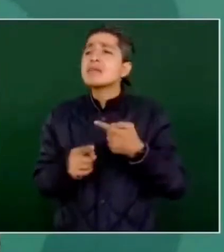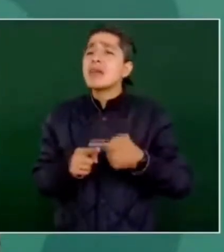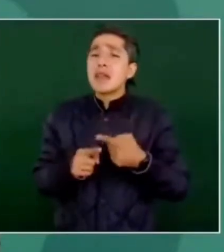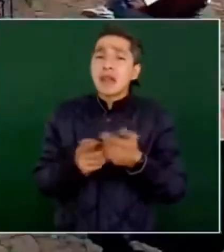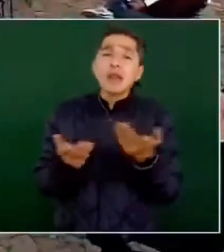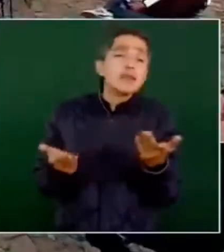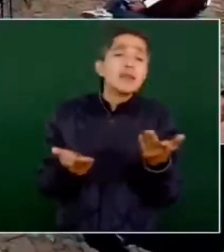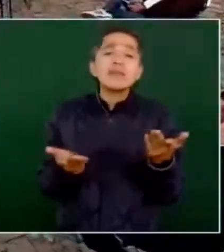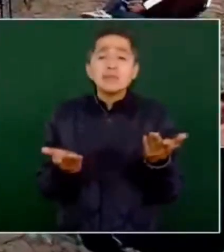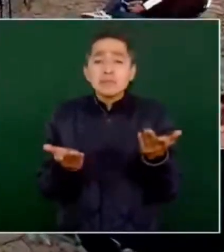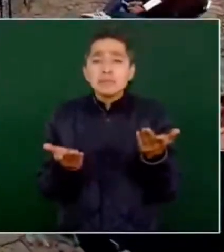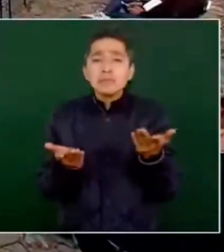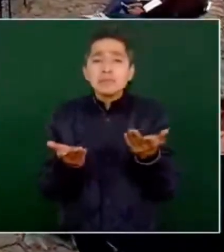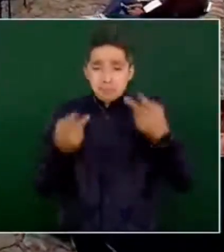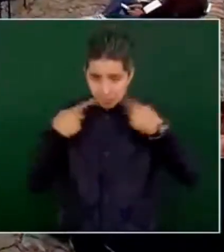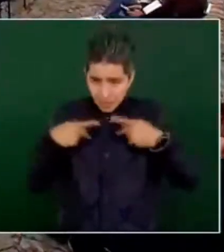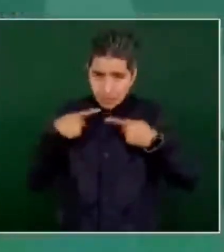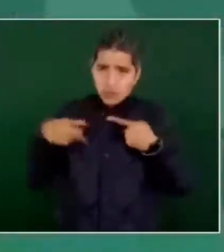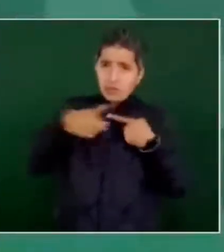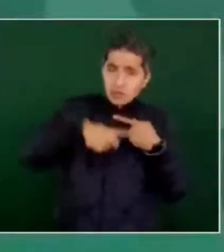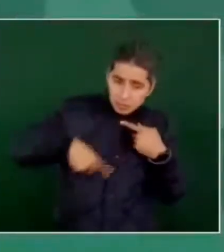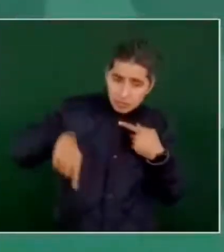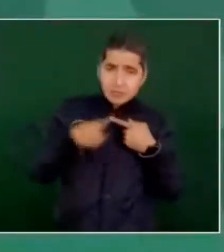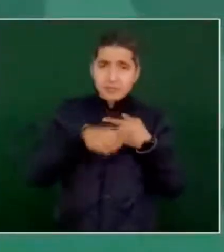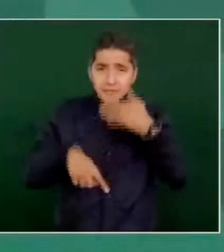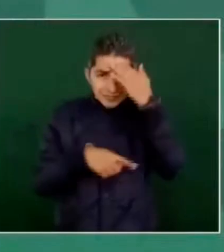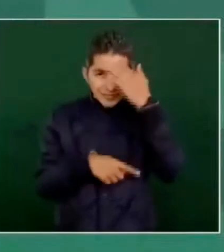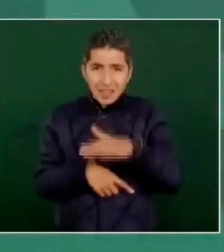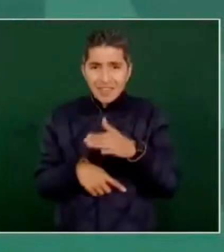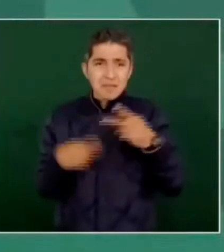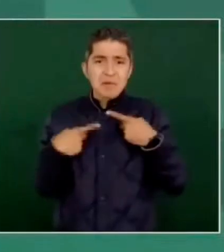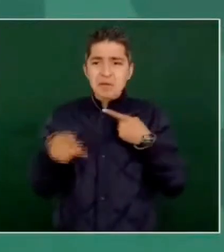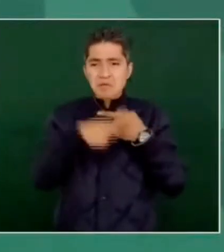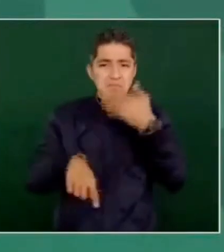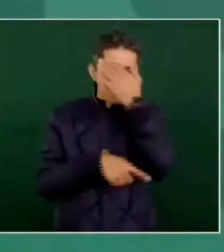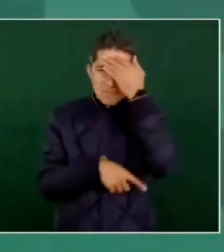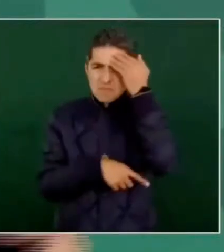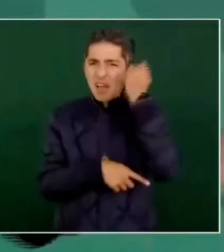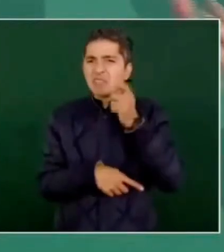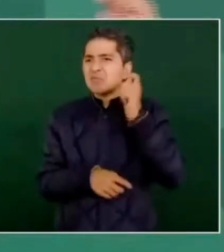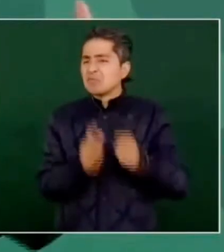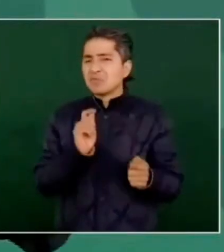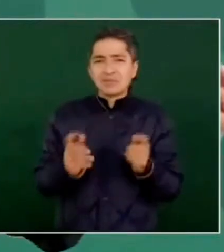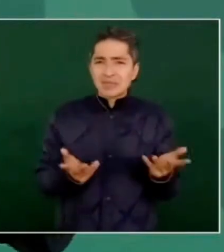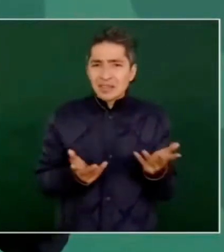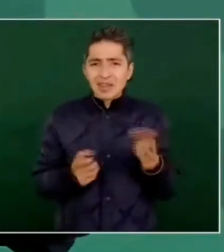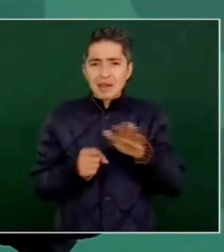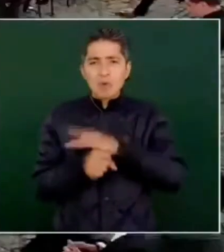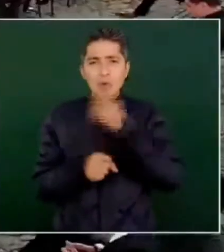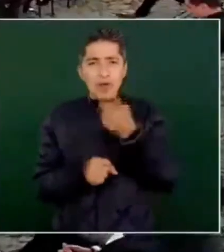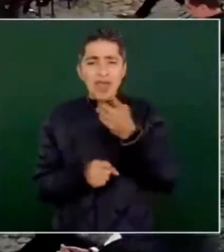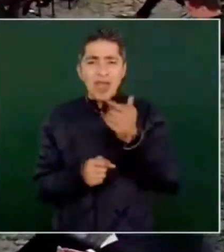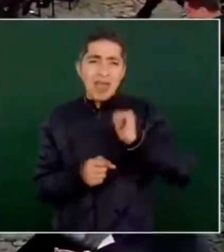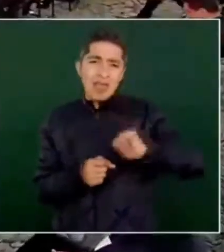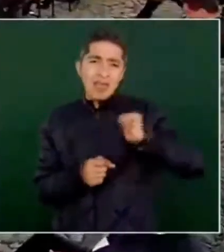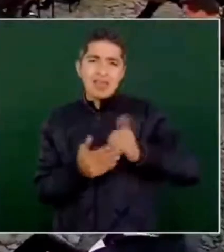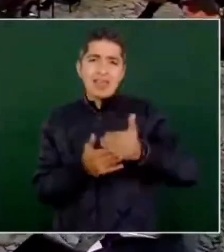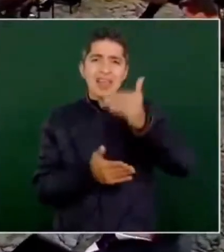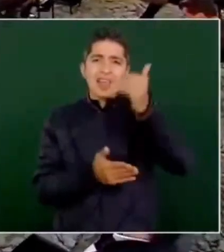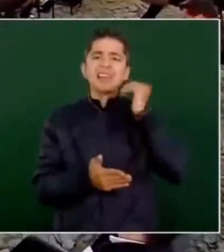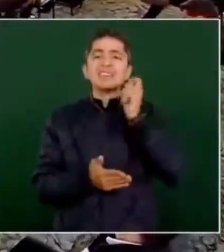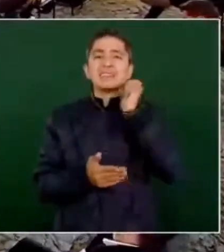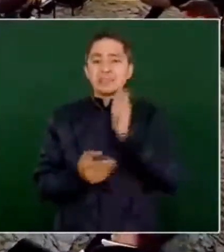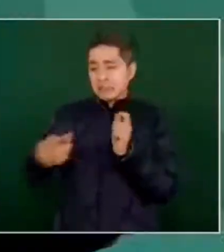También para la gente, porque hay muchas cosas que no se saben, porque antes tenían el